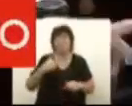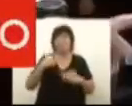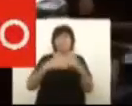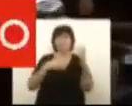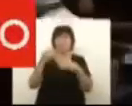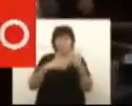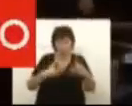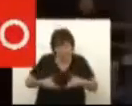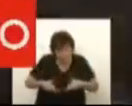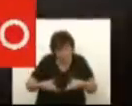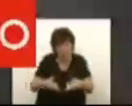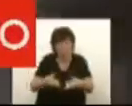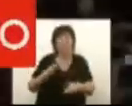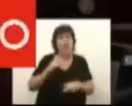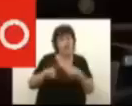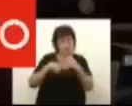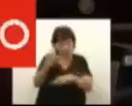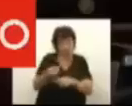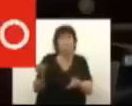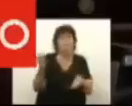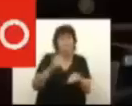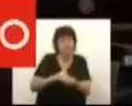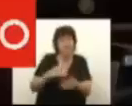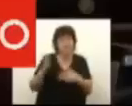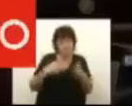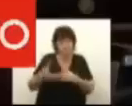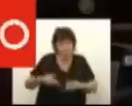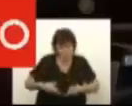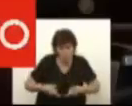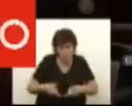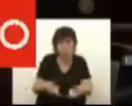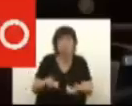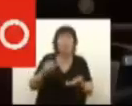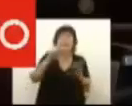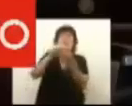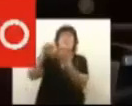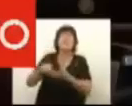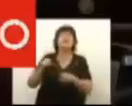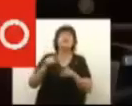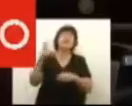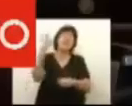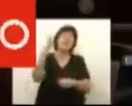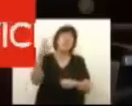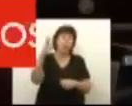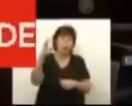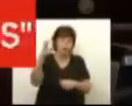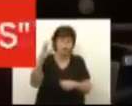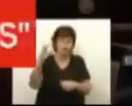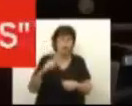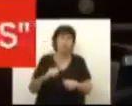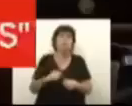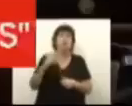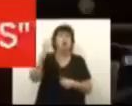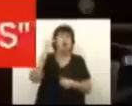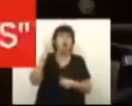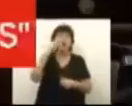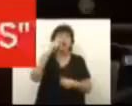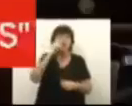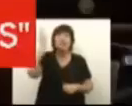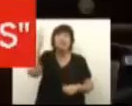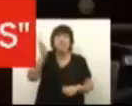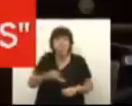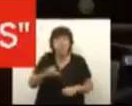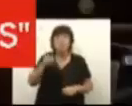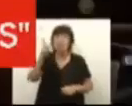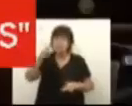en cuotas, que no alcanza a los maestros, a los estatales, a los jubilados, etcétera, sino que además los sectores que se oponen a